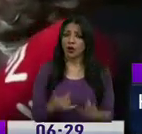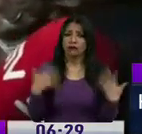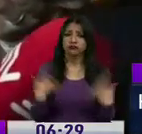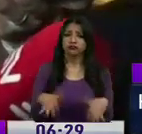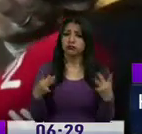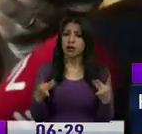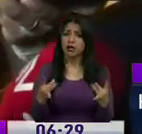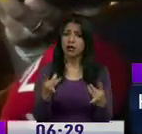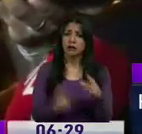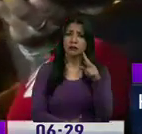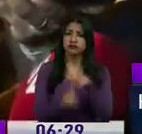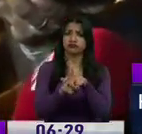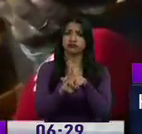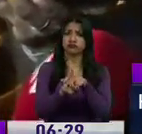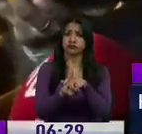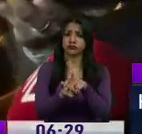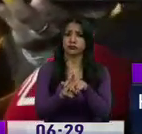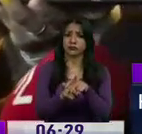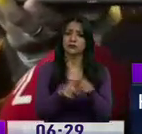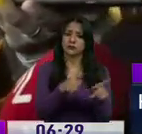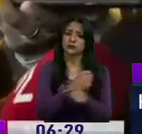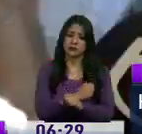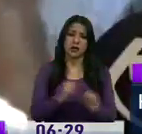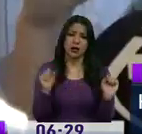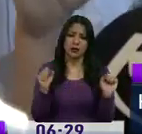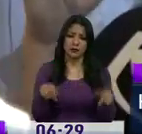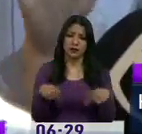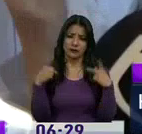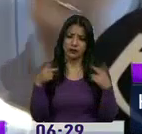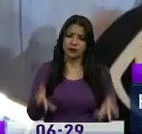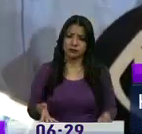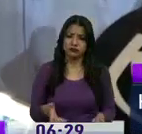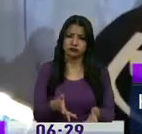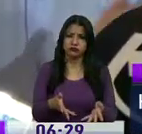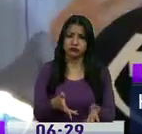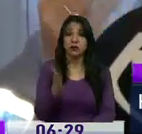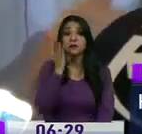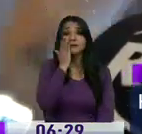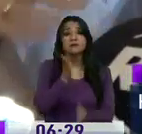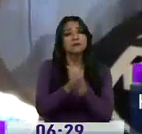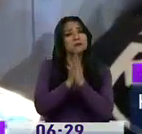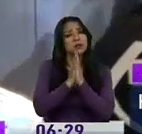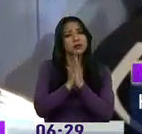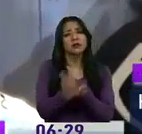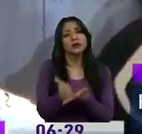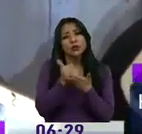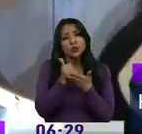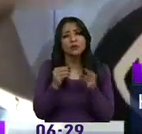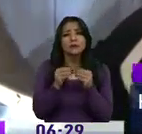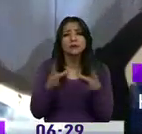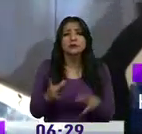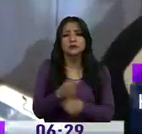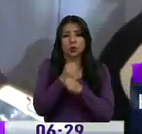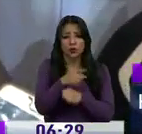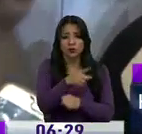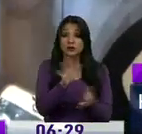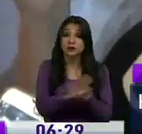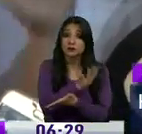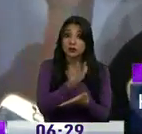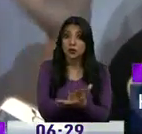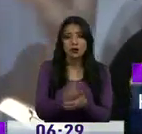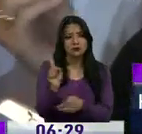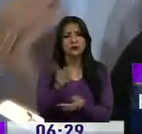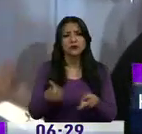manera accidental salga adelante la madre del menor pidió más seguridad no sólo para el plantel sino también